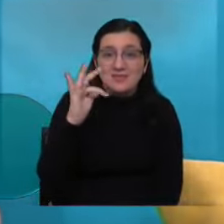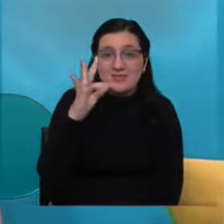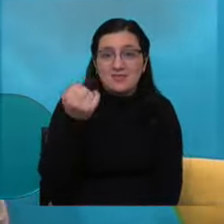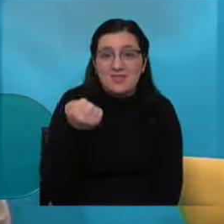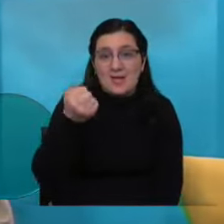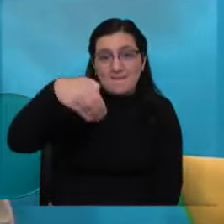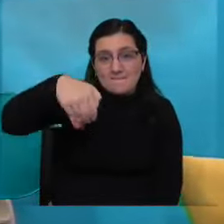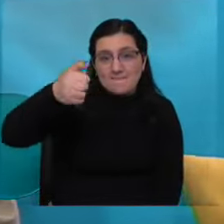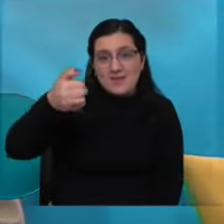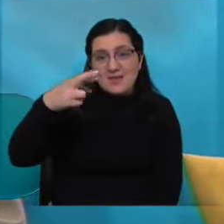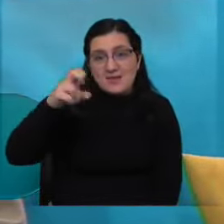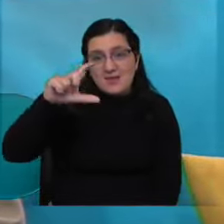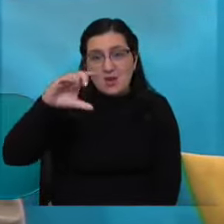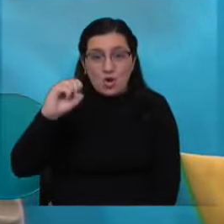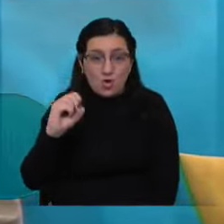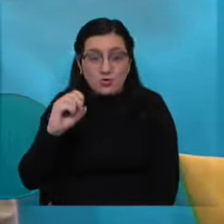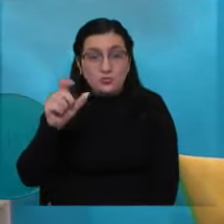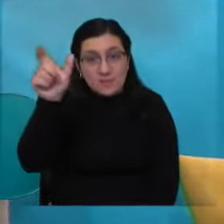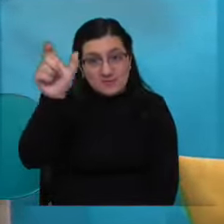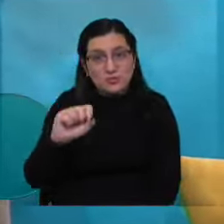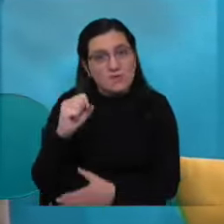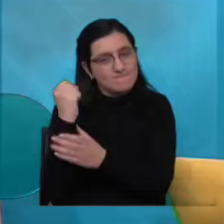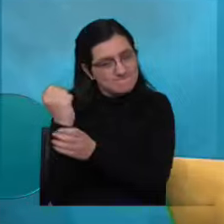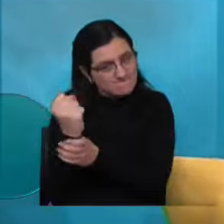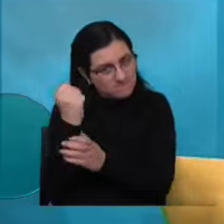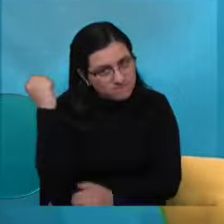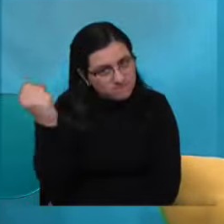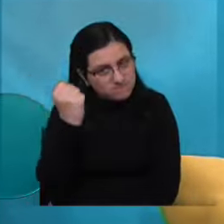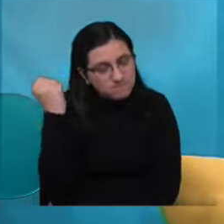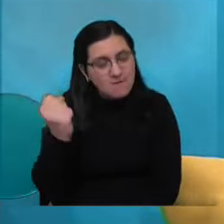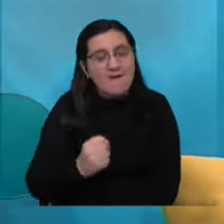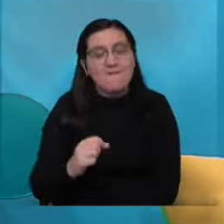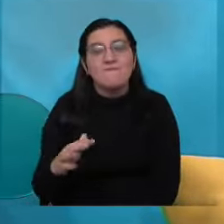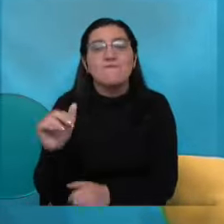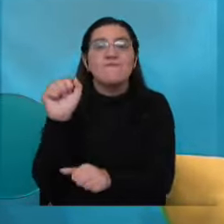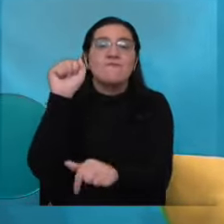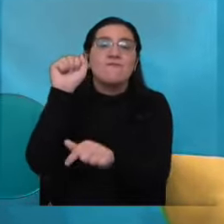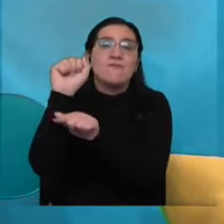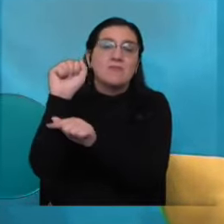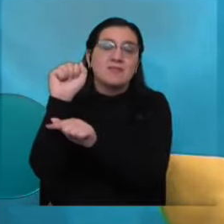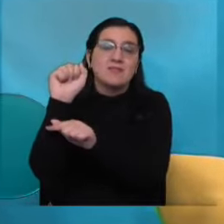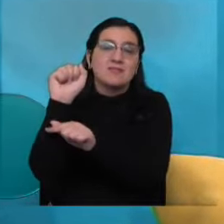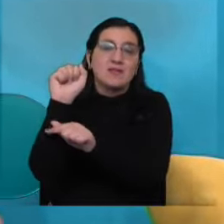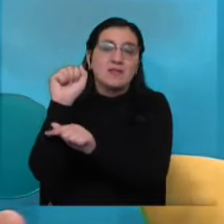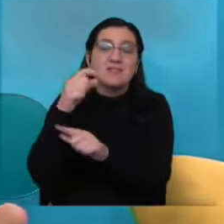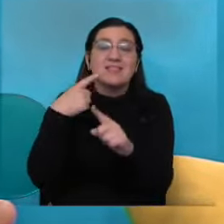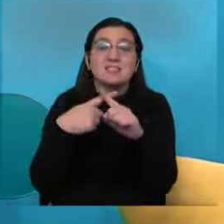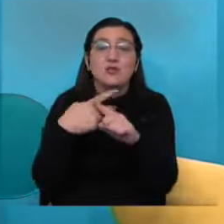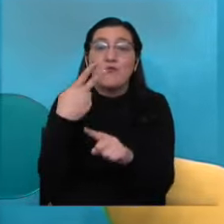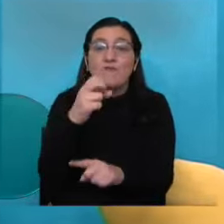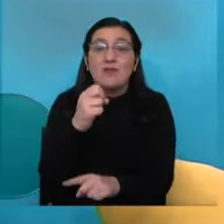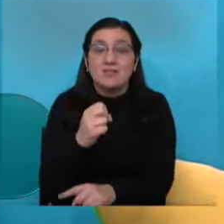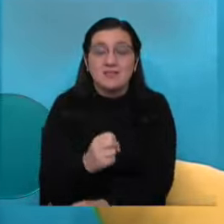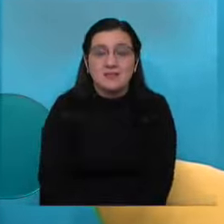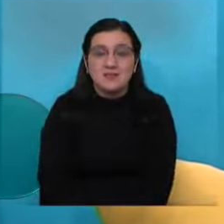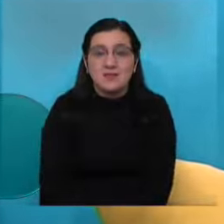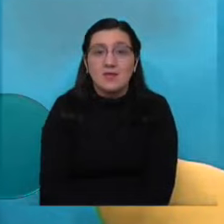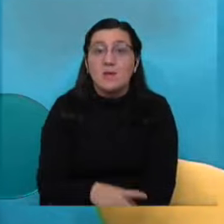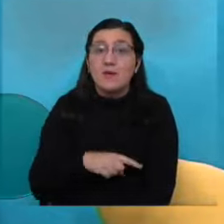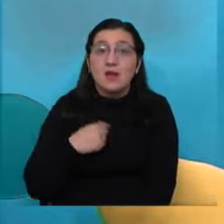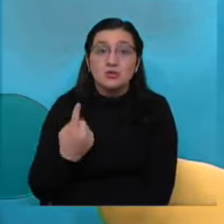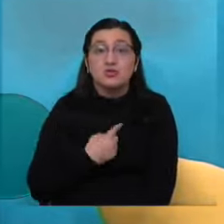un emblema eh feminista del siglo XX eh para nosotros la